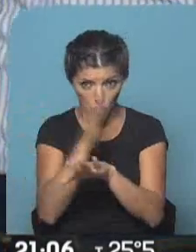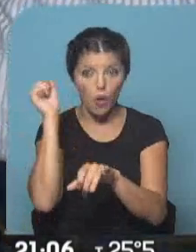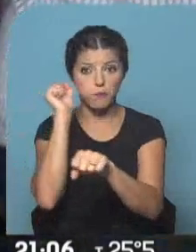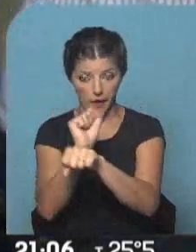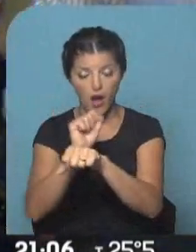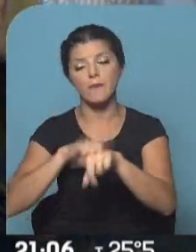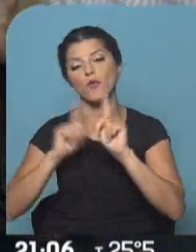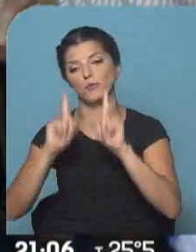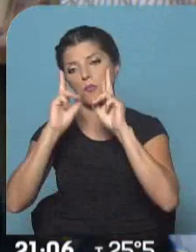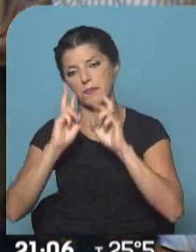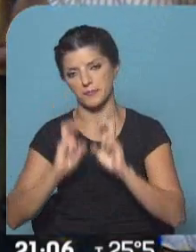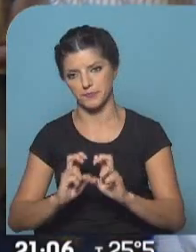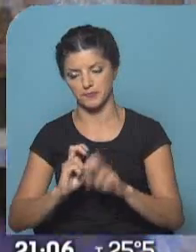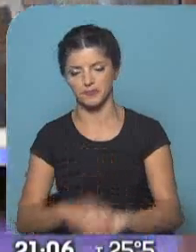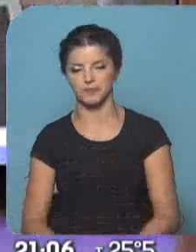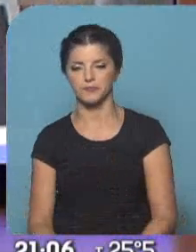preventiva.